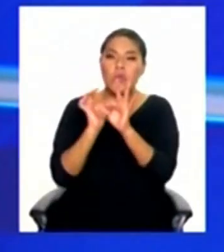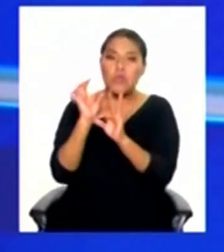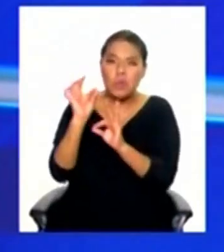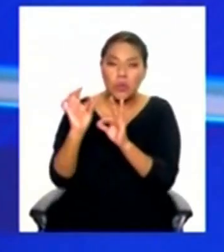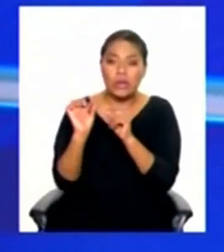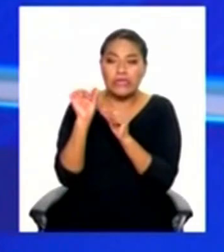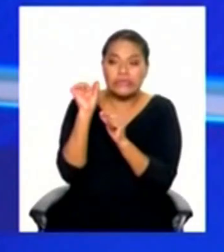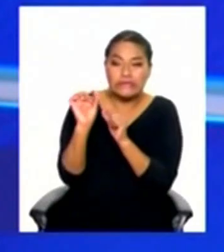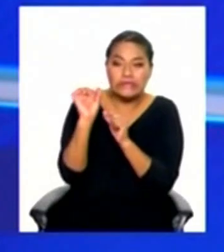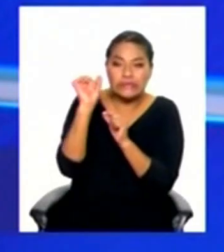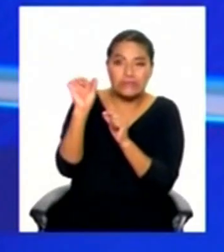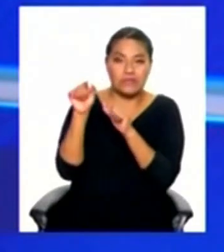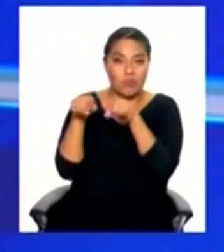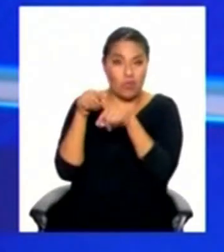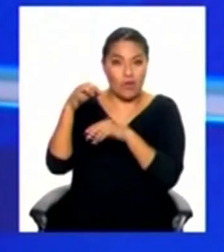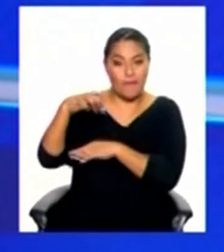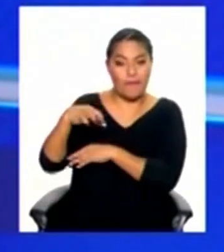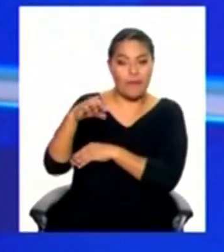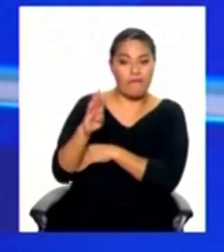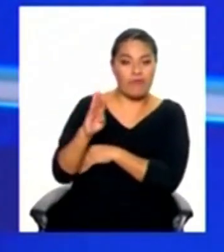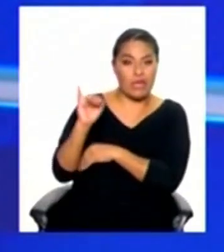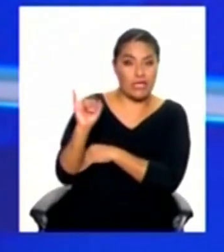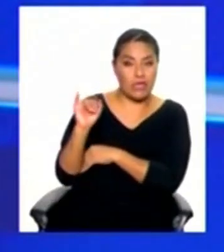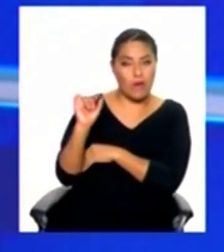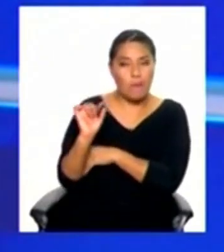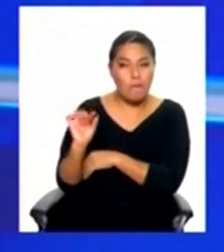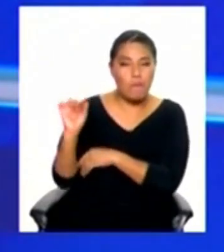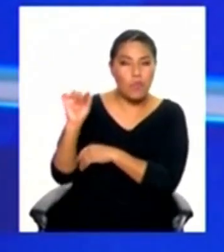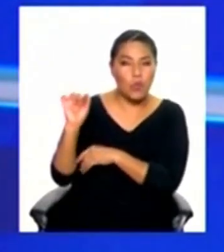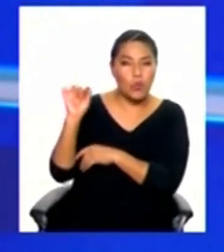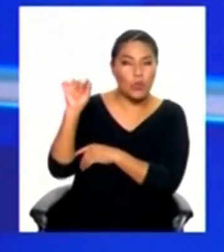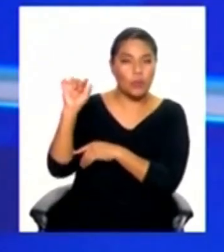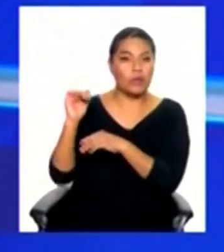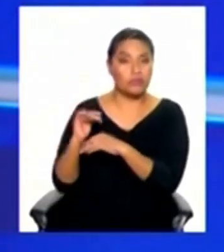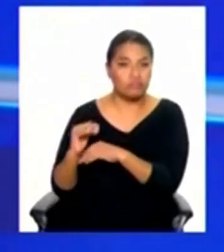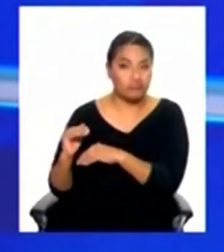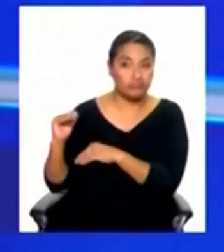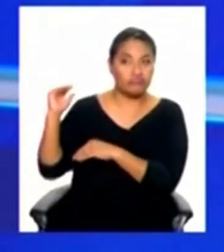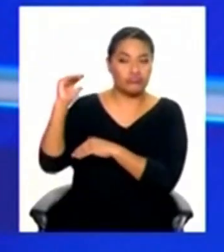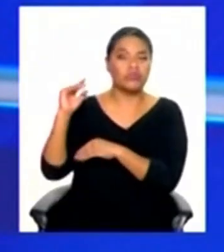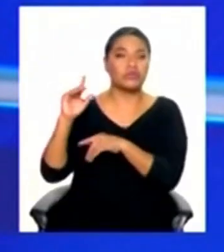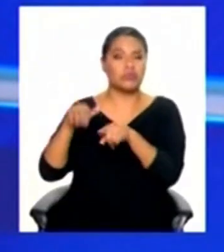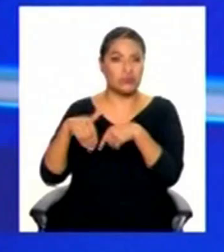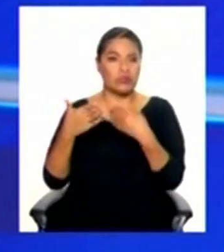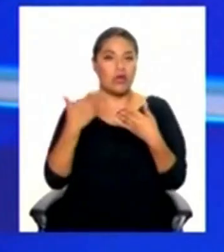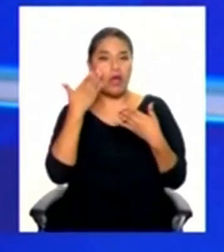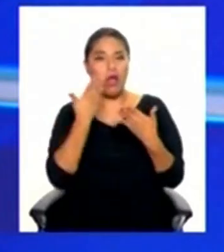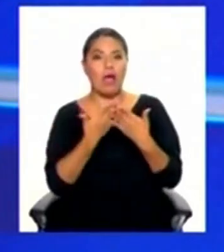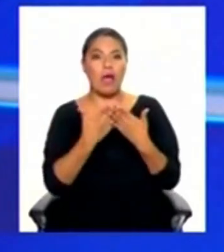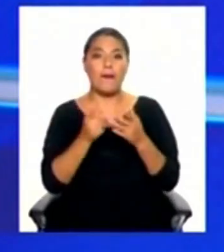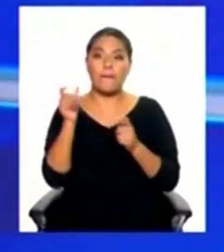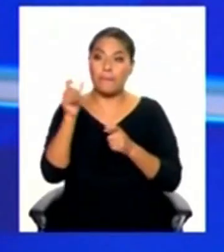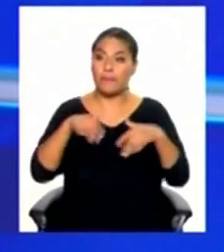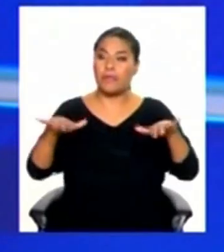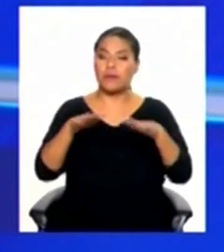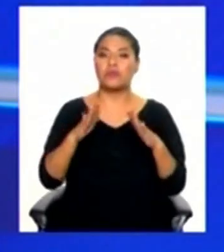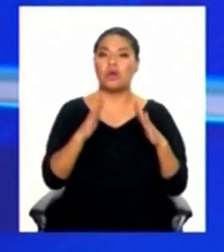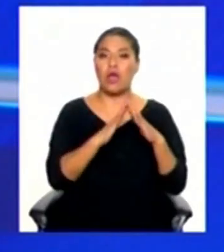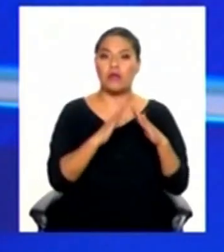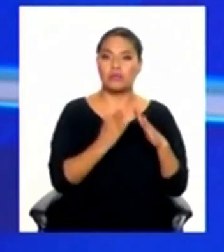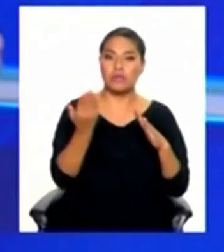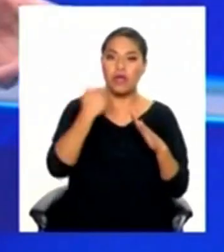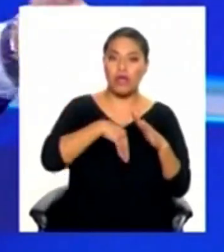dar al producto bruto interno que se va a leer quizás En beneficio de los bolsillos sobre todo en los hogares